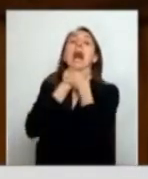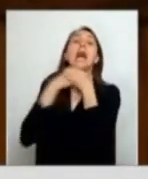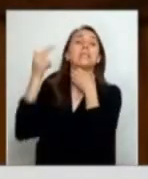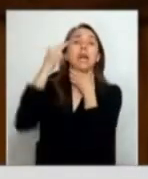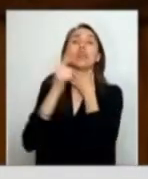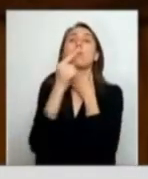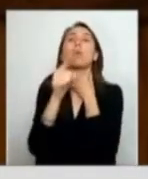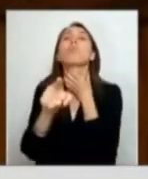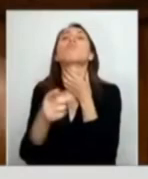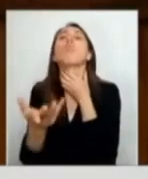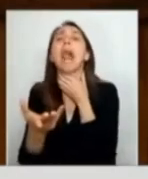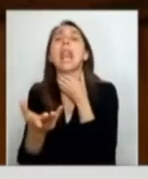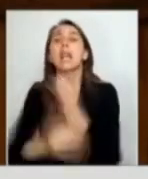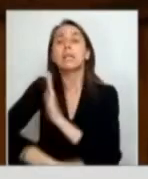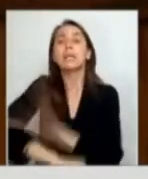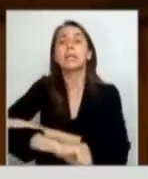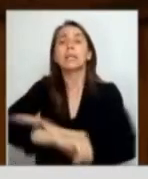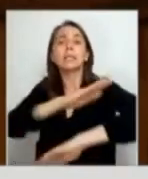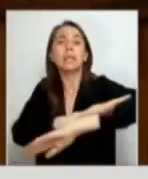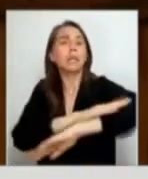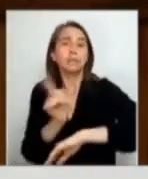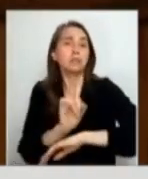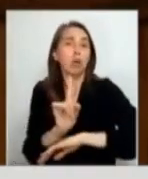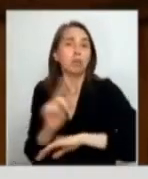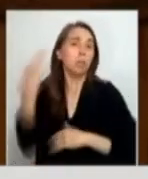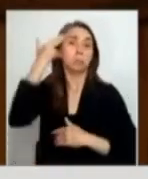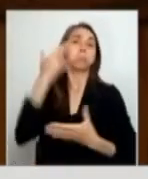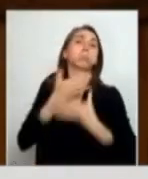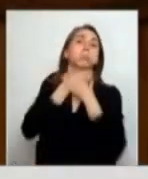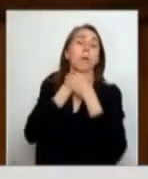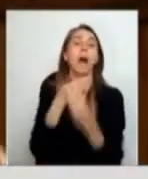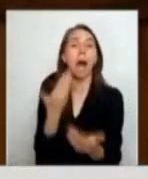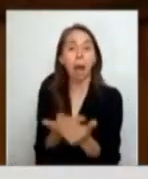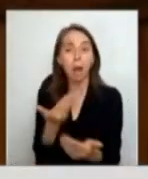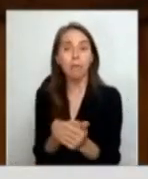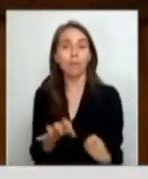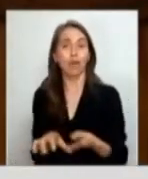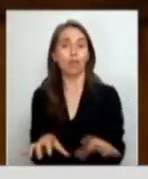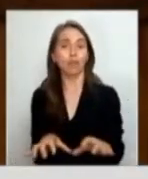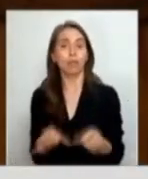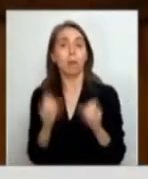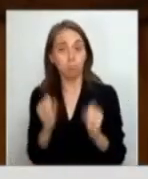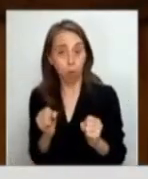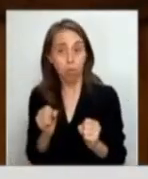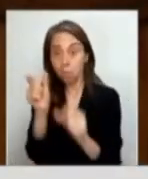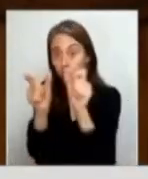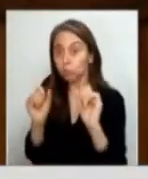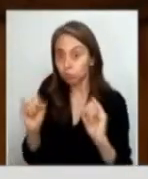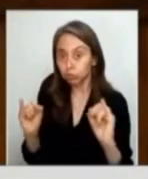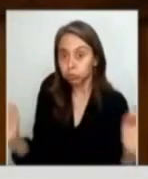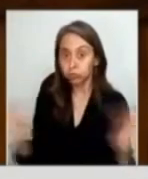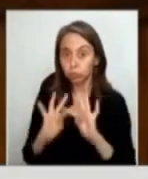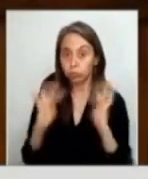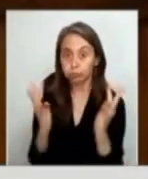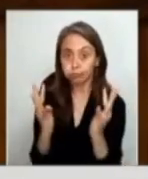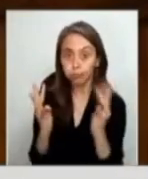derecha. Entonces, aprovechemos las cosas donde podemos estar de acuerdo y agilicemos la agenda